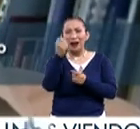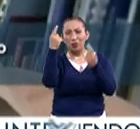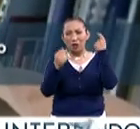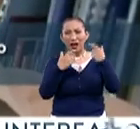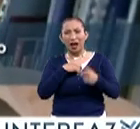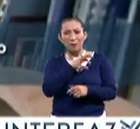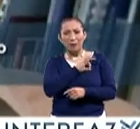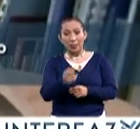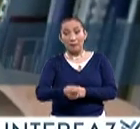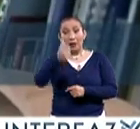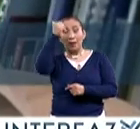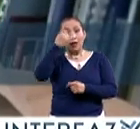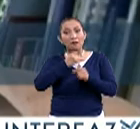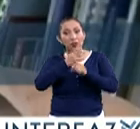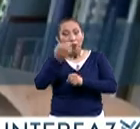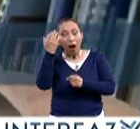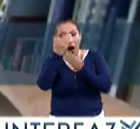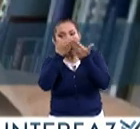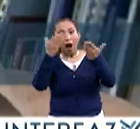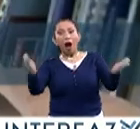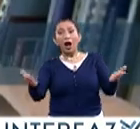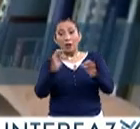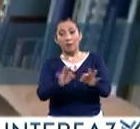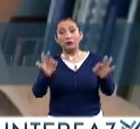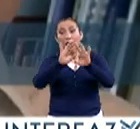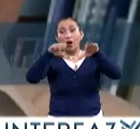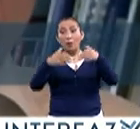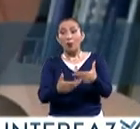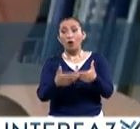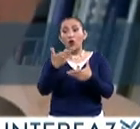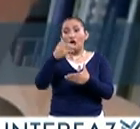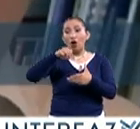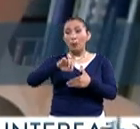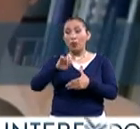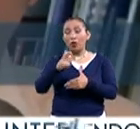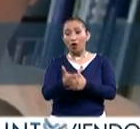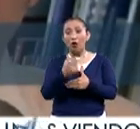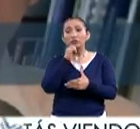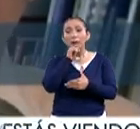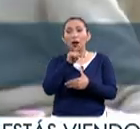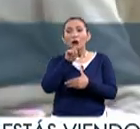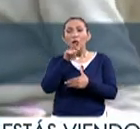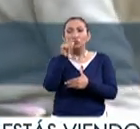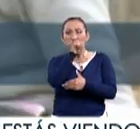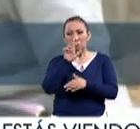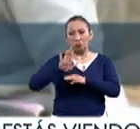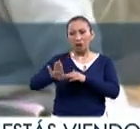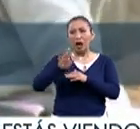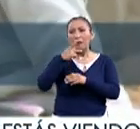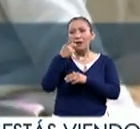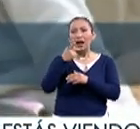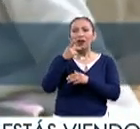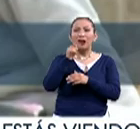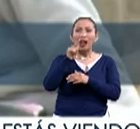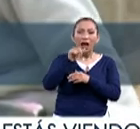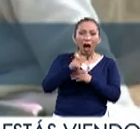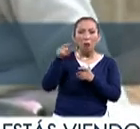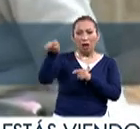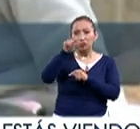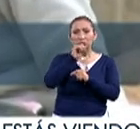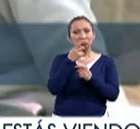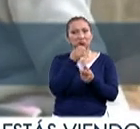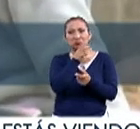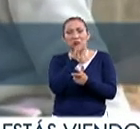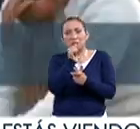relevant information. The Hmong community, for example, their language is not related to Lao Lum language. Many of them don't speak